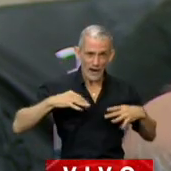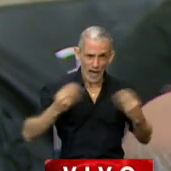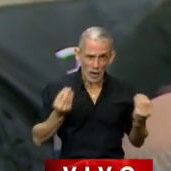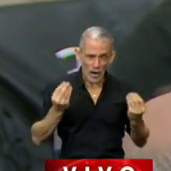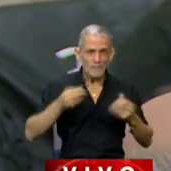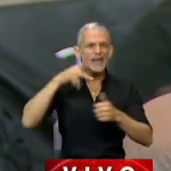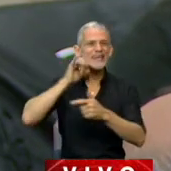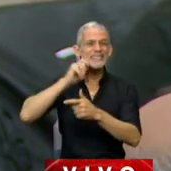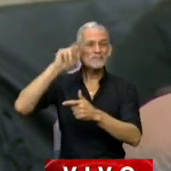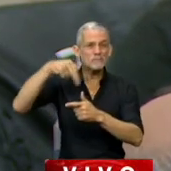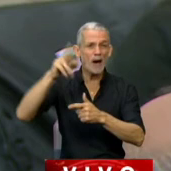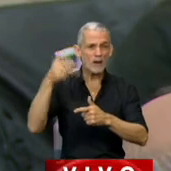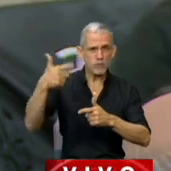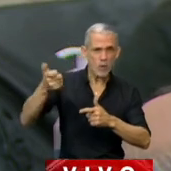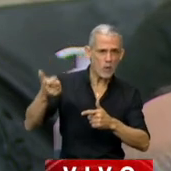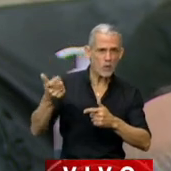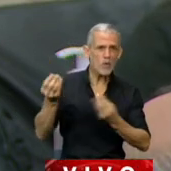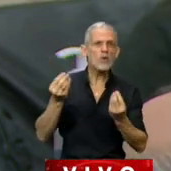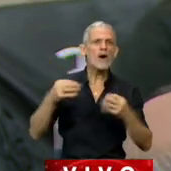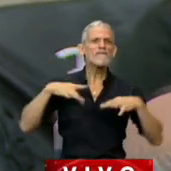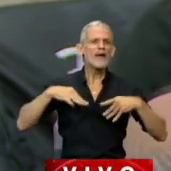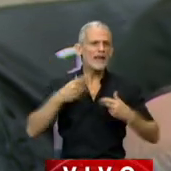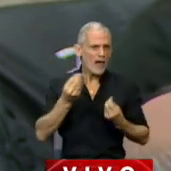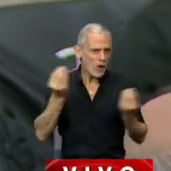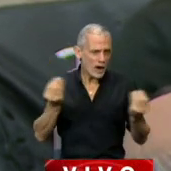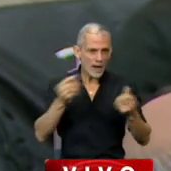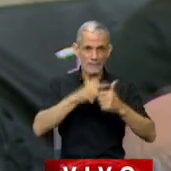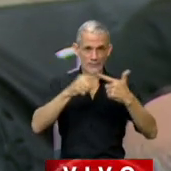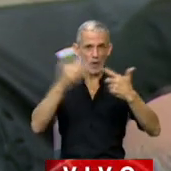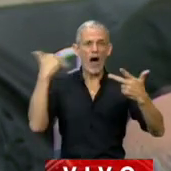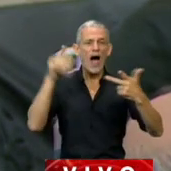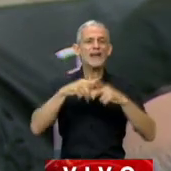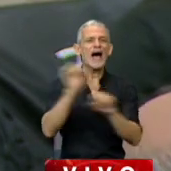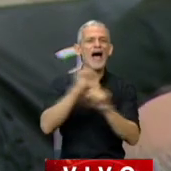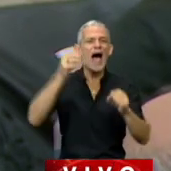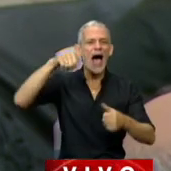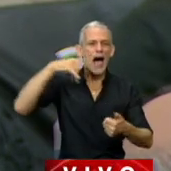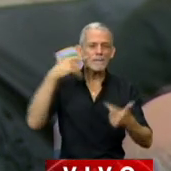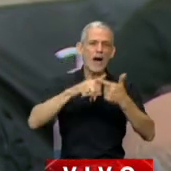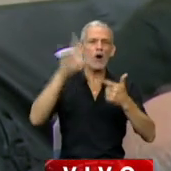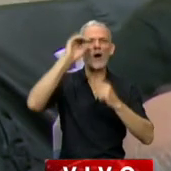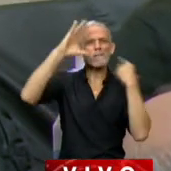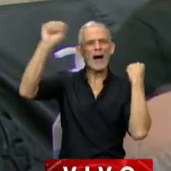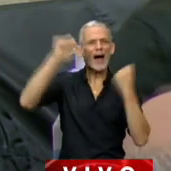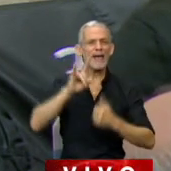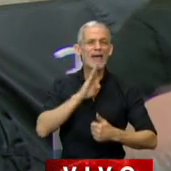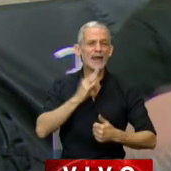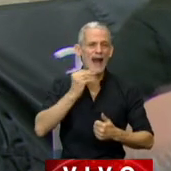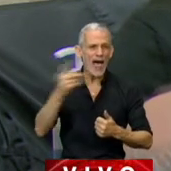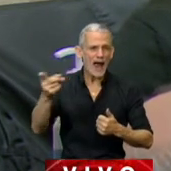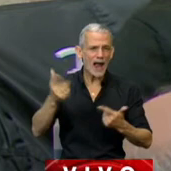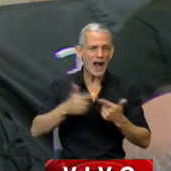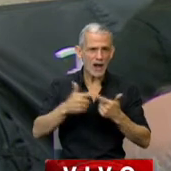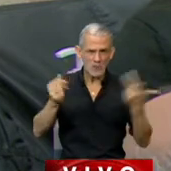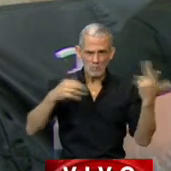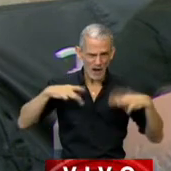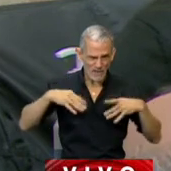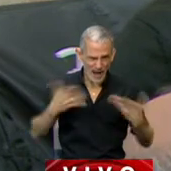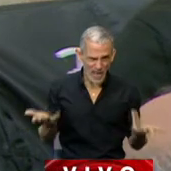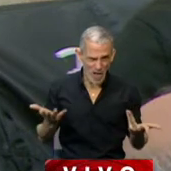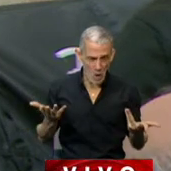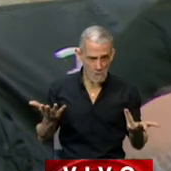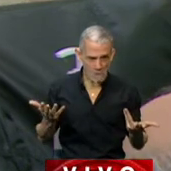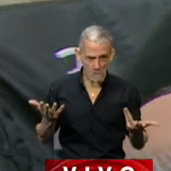al fiscal Nisman? ¿Sí? ¿O digamos cuando fue el atentado de la AMIA o de la Embajada de Israel? Digo, ¿qué